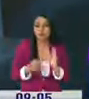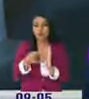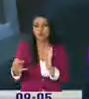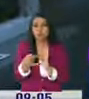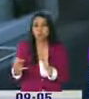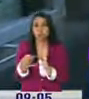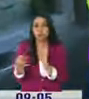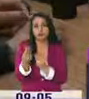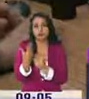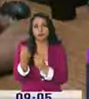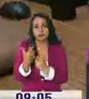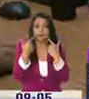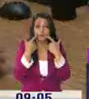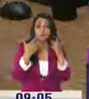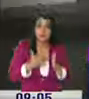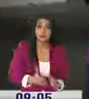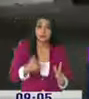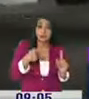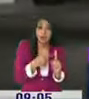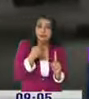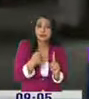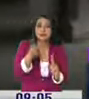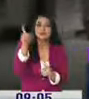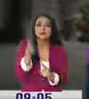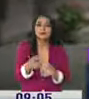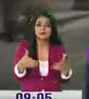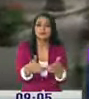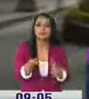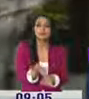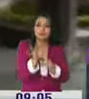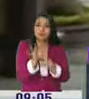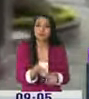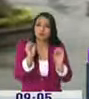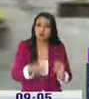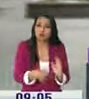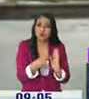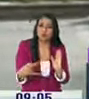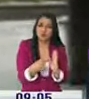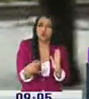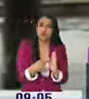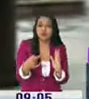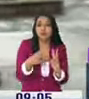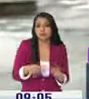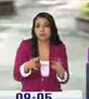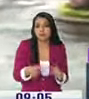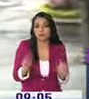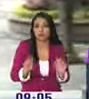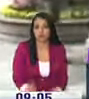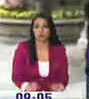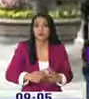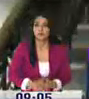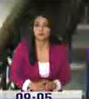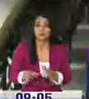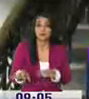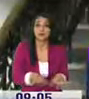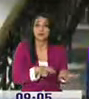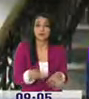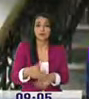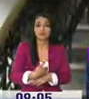fiscal Fabián Salazar había comentado que se requería un equipo especial para continuar con las investigaciones. La actividad ilegal